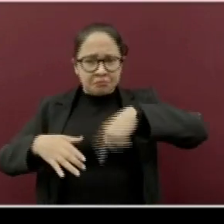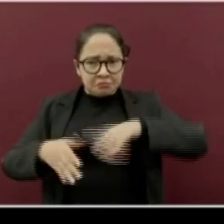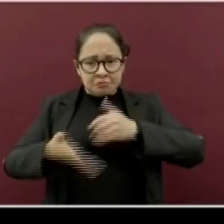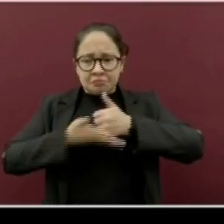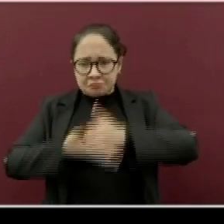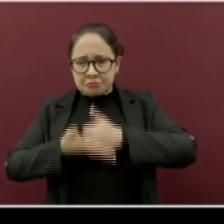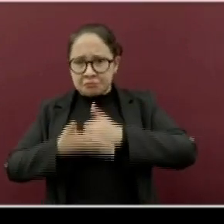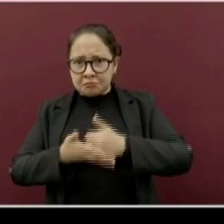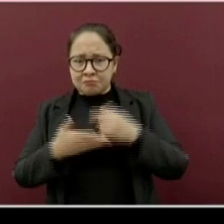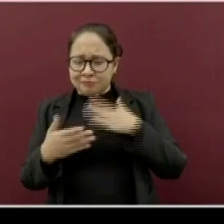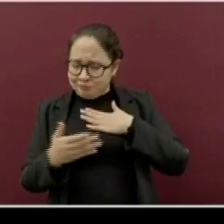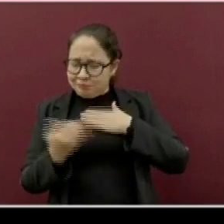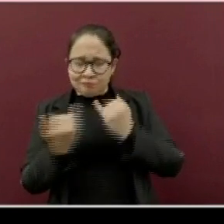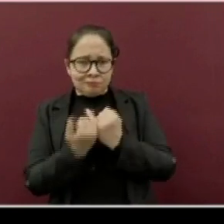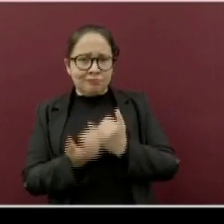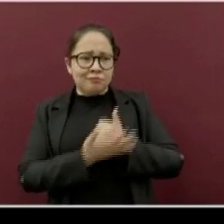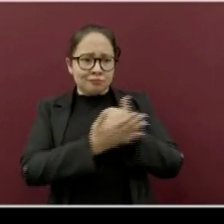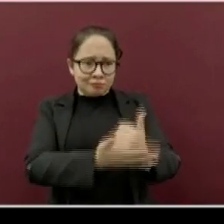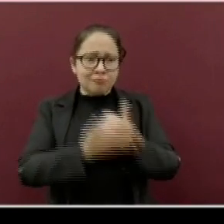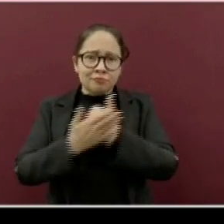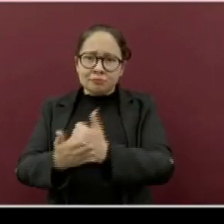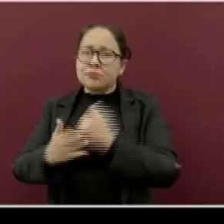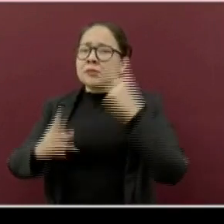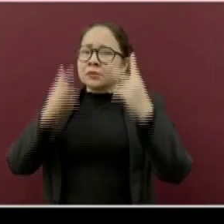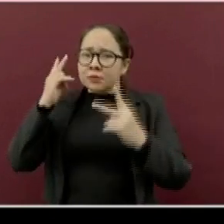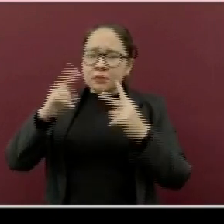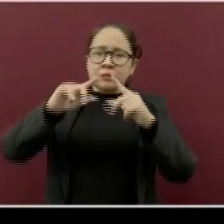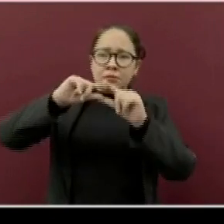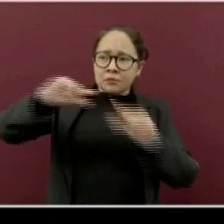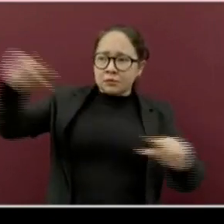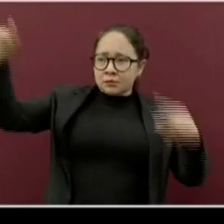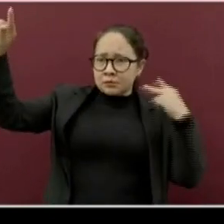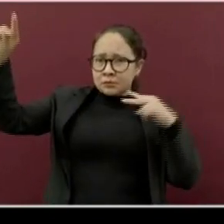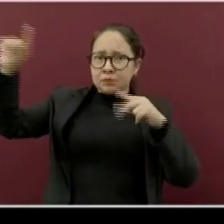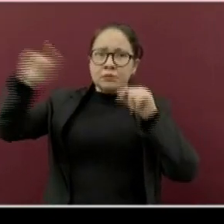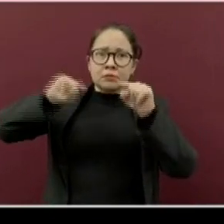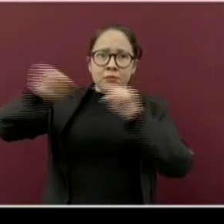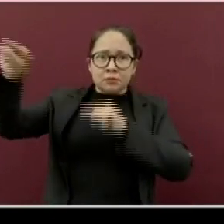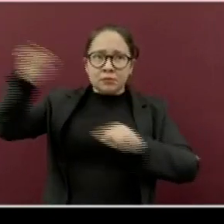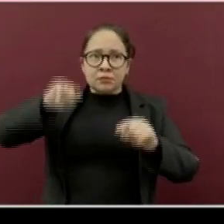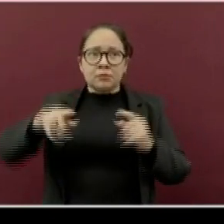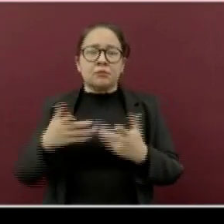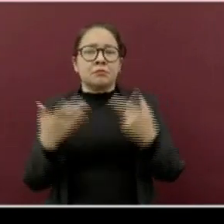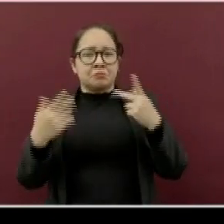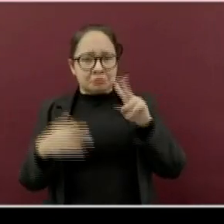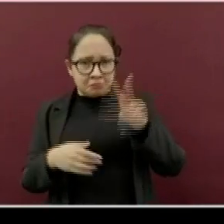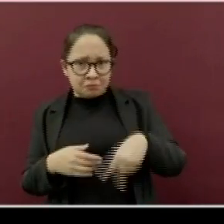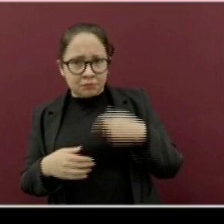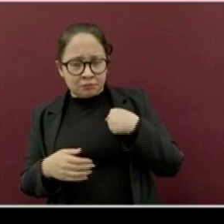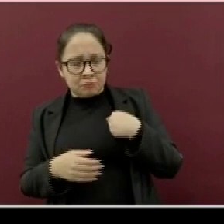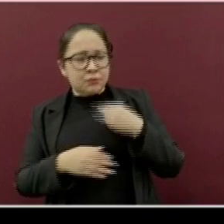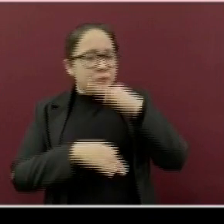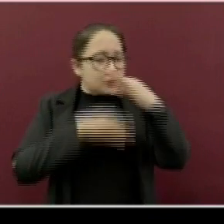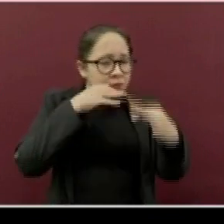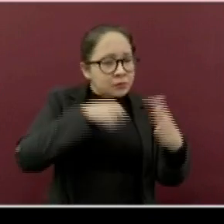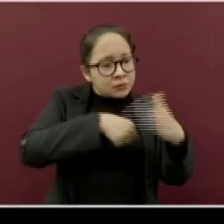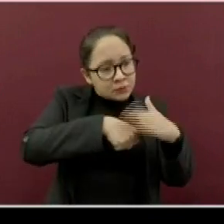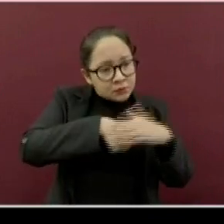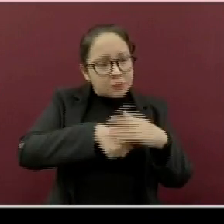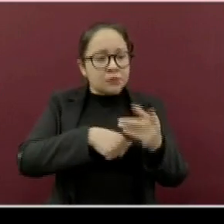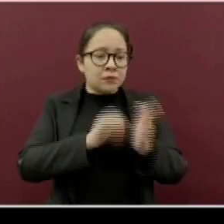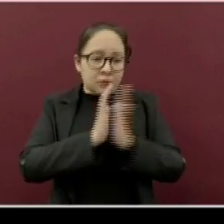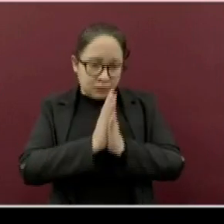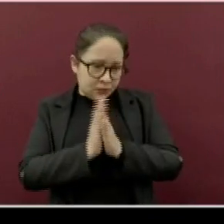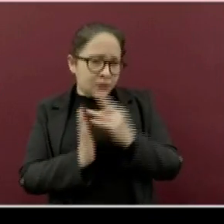cada gira por los municipios veracruzanos. Me encargo de informarles e invitarlos a hacer uso de